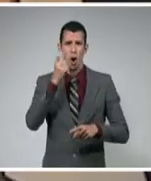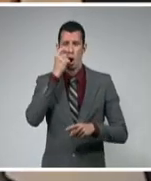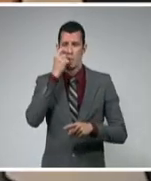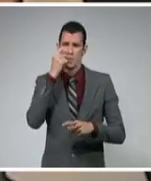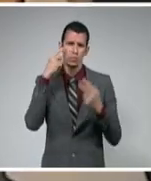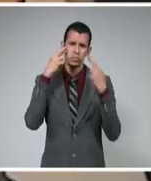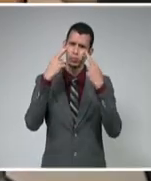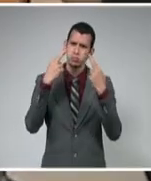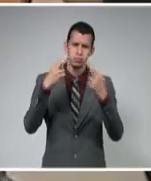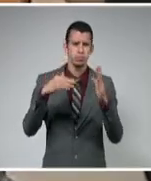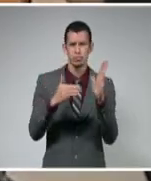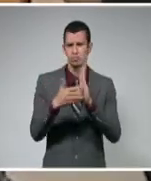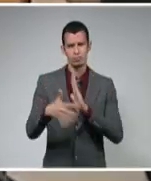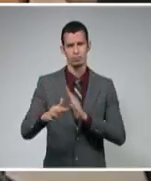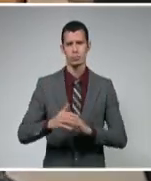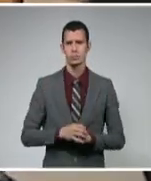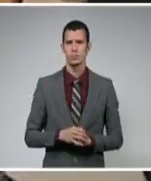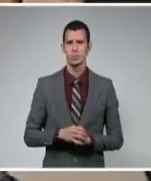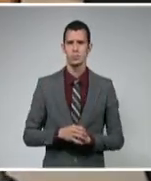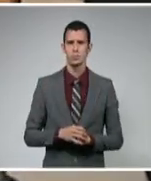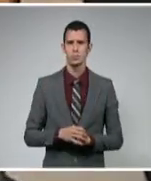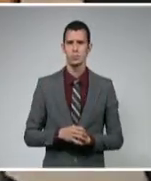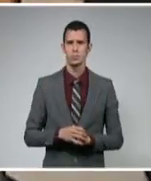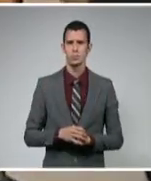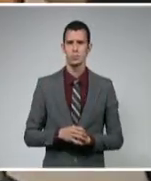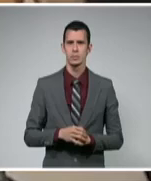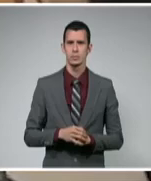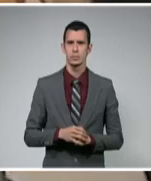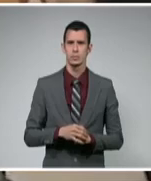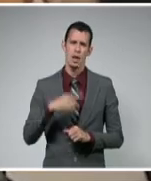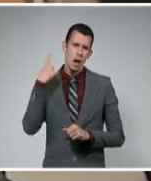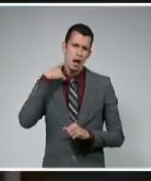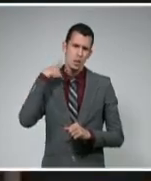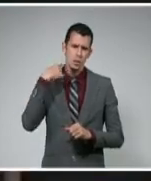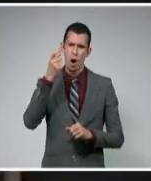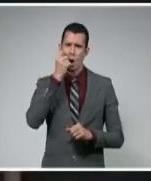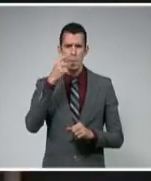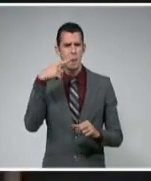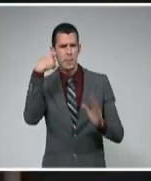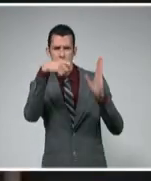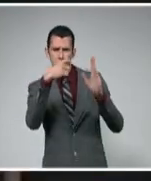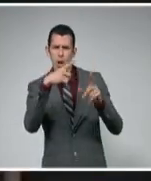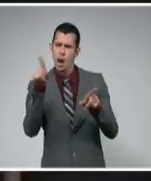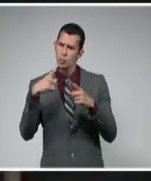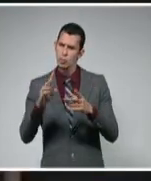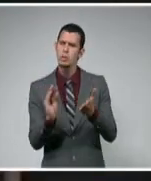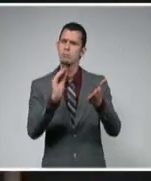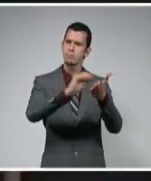internacionales. A lo largo de su vida ha compuesto bandas sonoras para películas, docenas de obras de cámara,